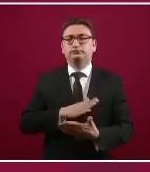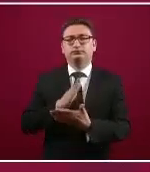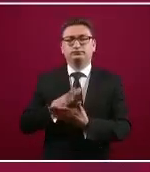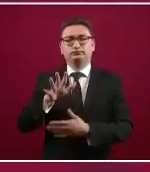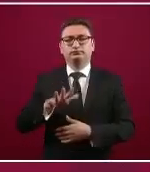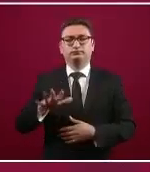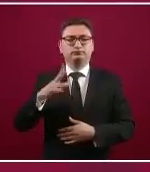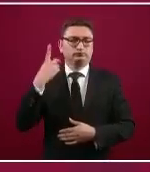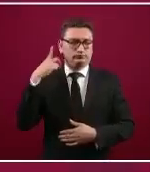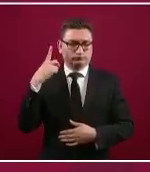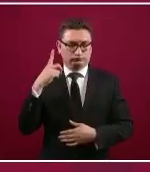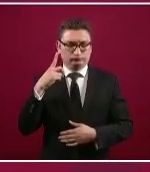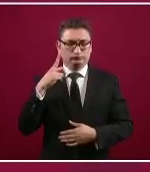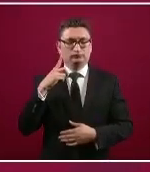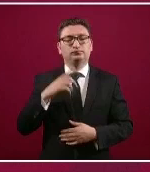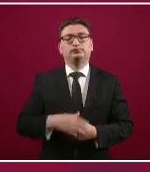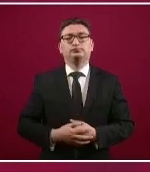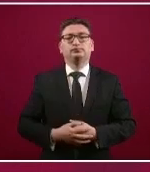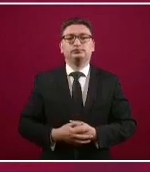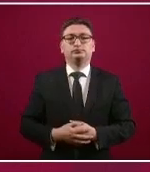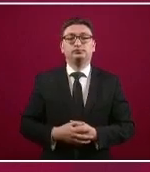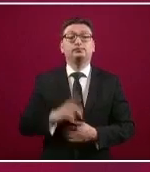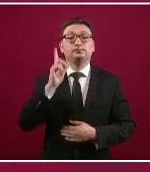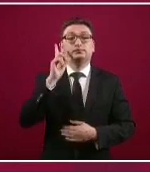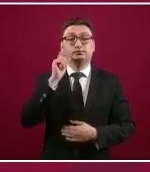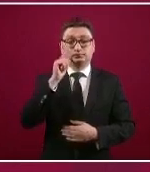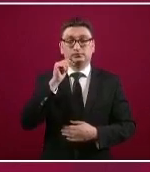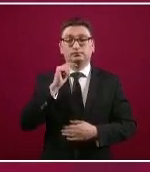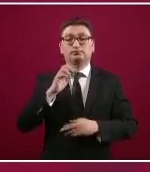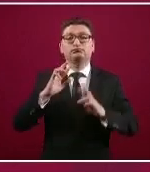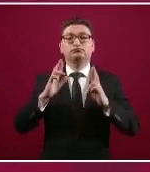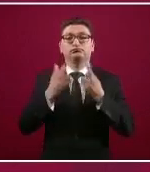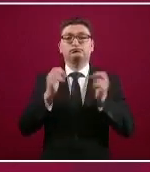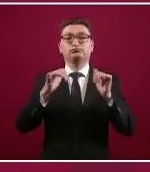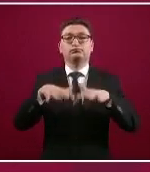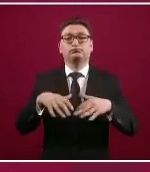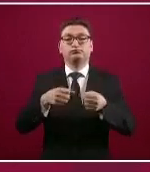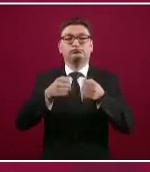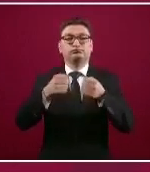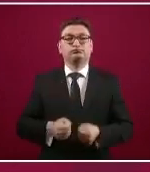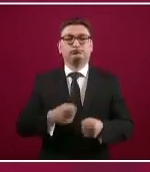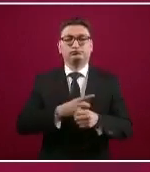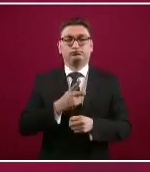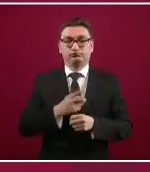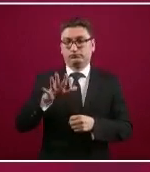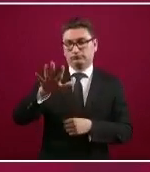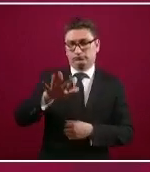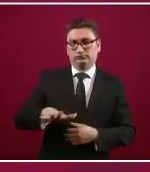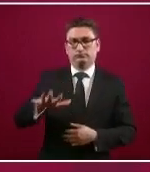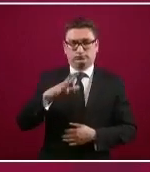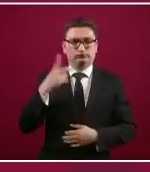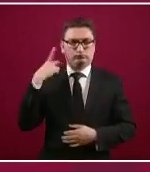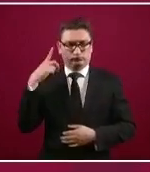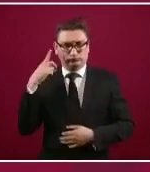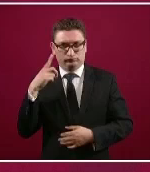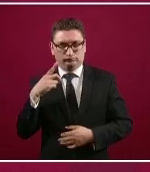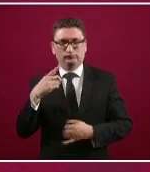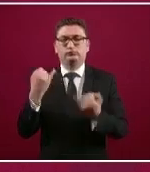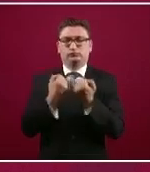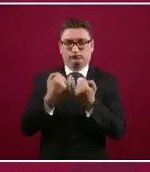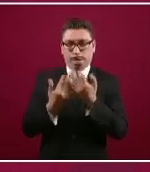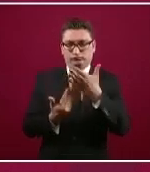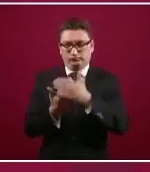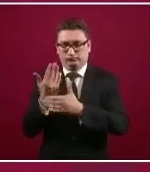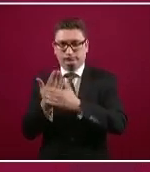Durango, mañana la reunión de seguridad se va a llevar a cabo en Durango, la rueda de prensa de la mañana